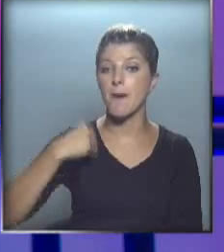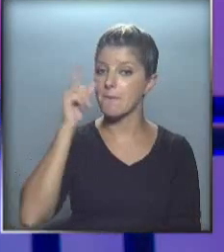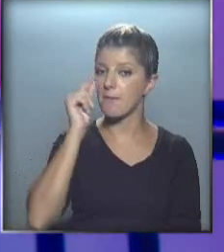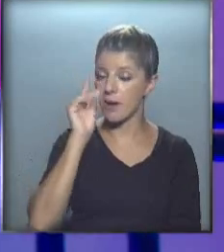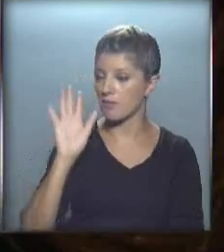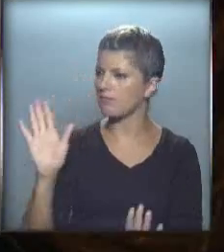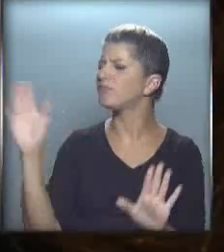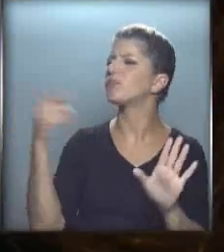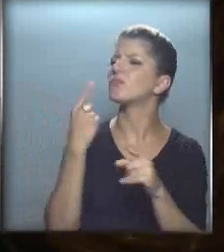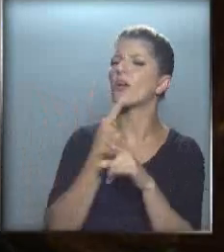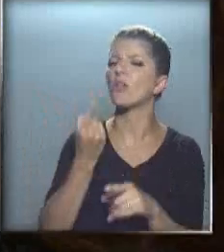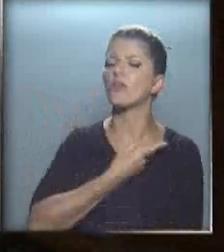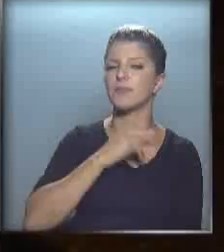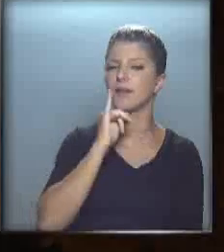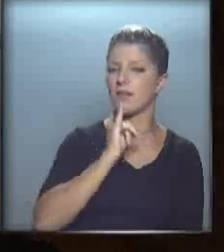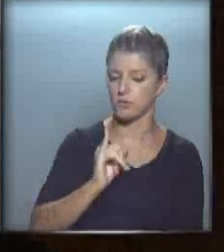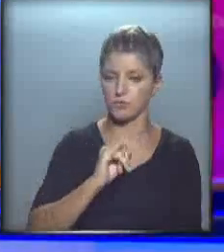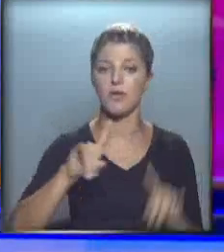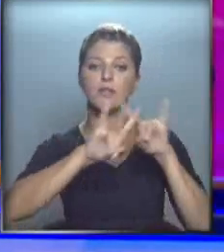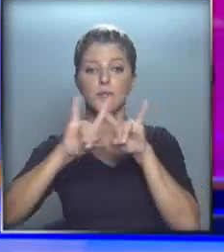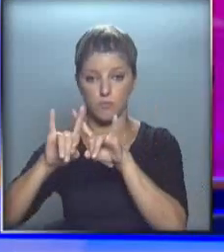Pasen el link.